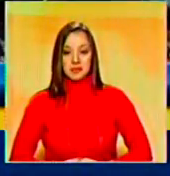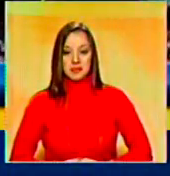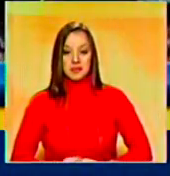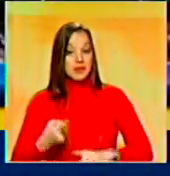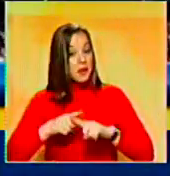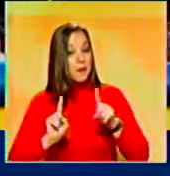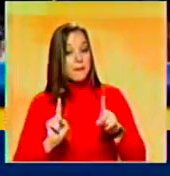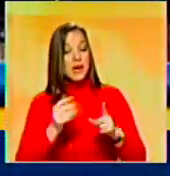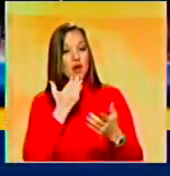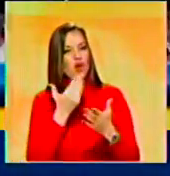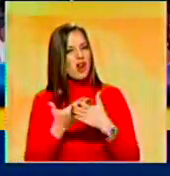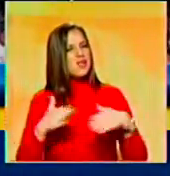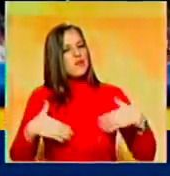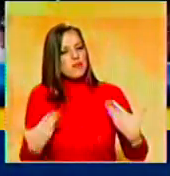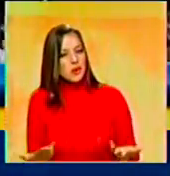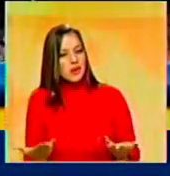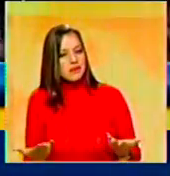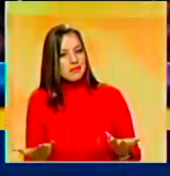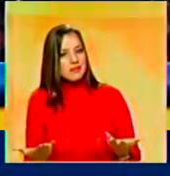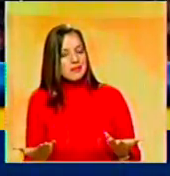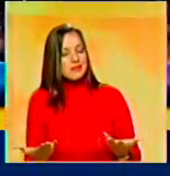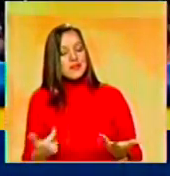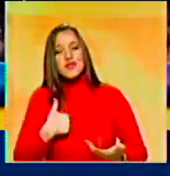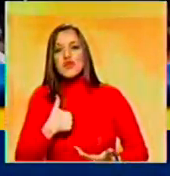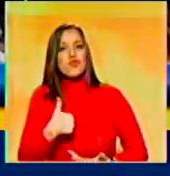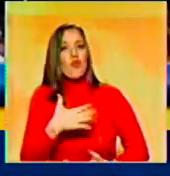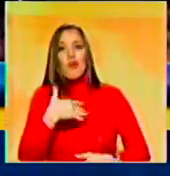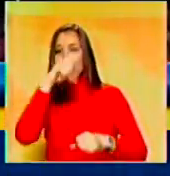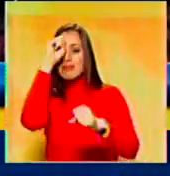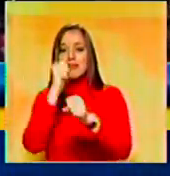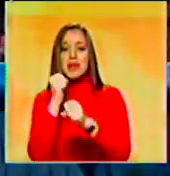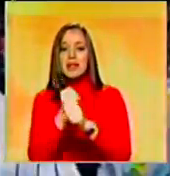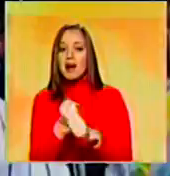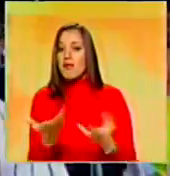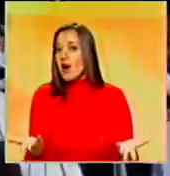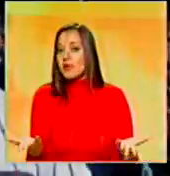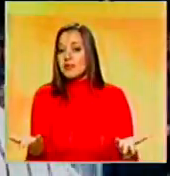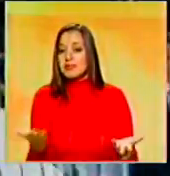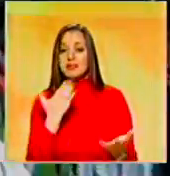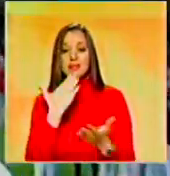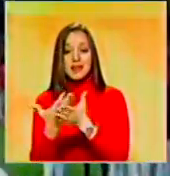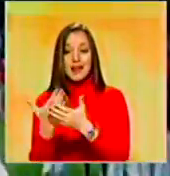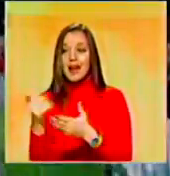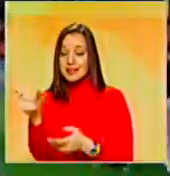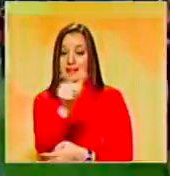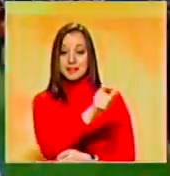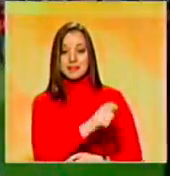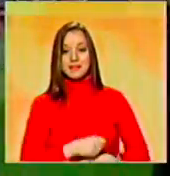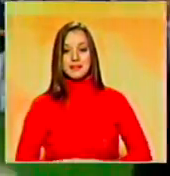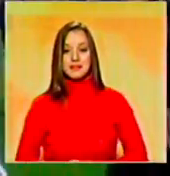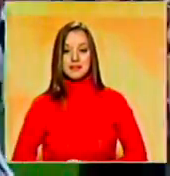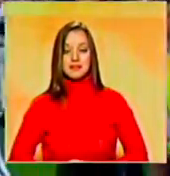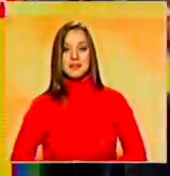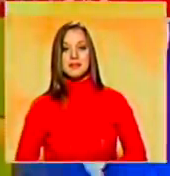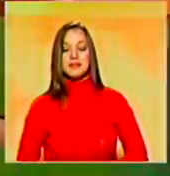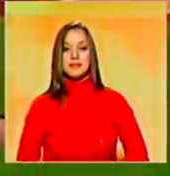Pero gracias por qué. Solo trato de hacer mi trabajo. Gracias, muchachos.